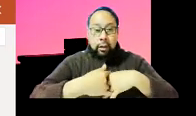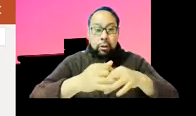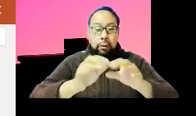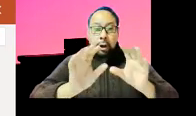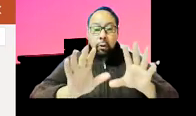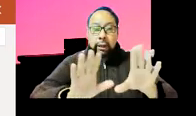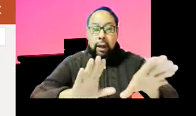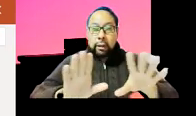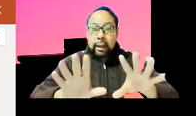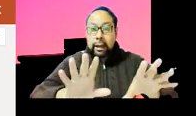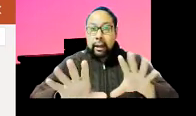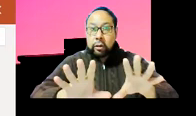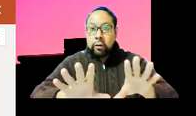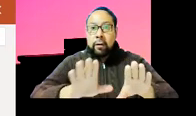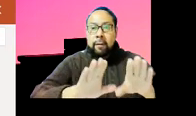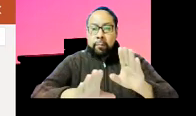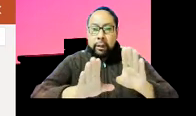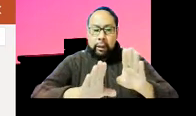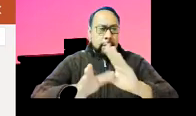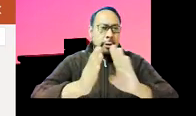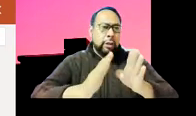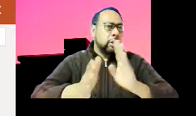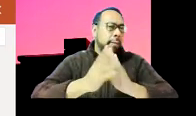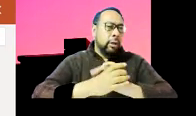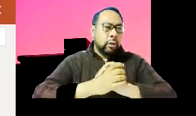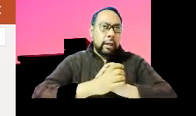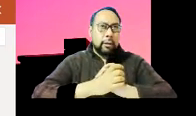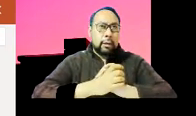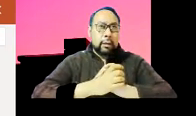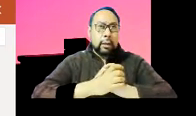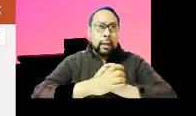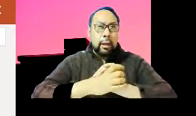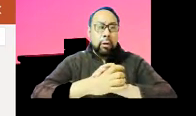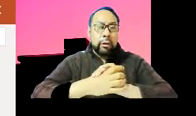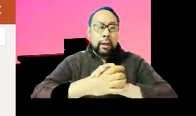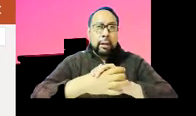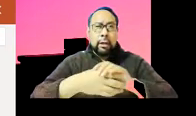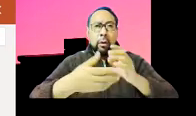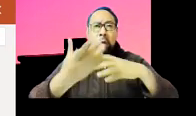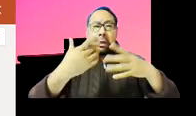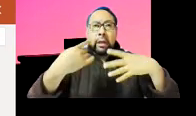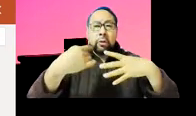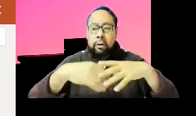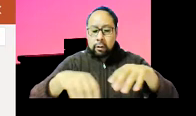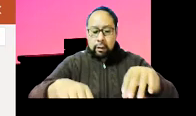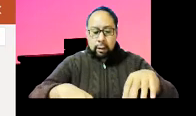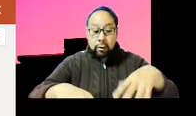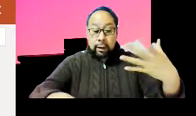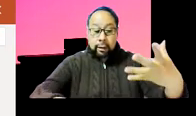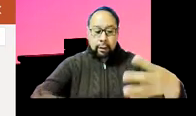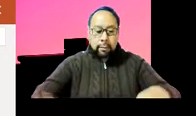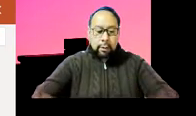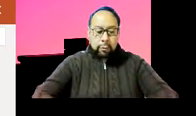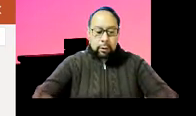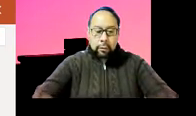buscando. Entonces, por eso aquí hago esta aclaración. Y se los he dicho también en otras, en otra clase y en otro, en